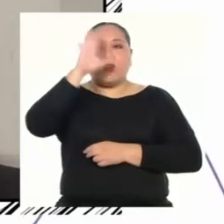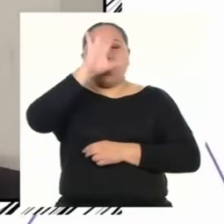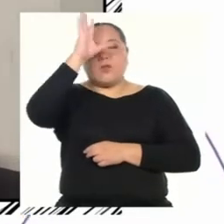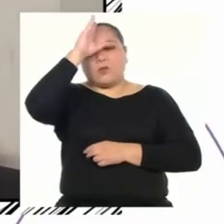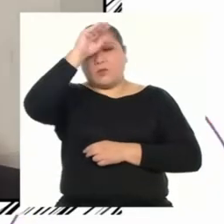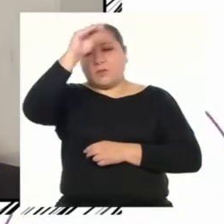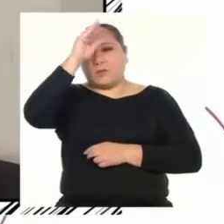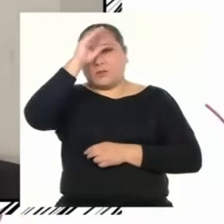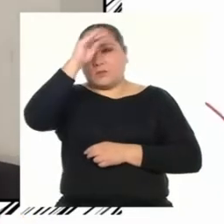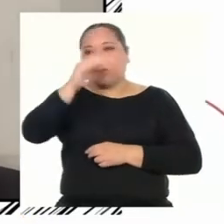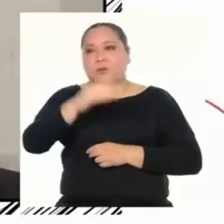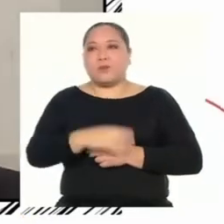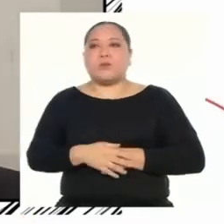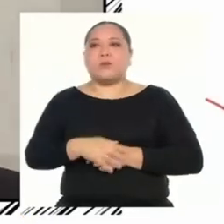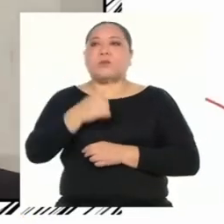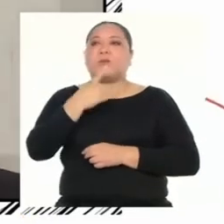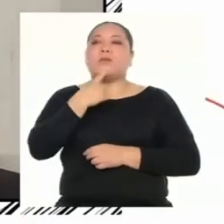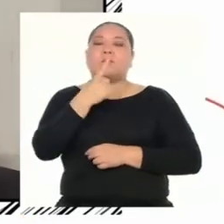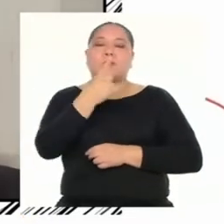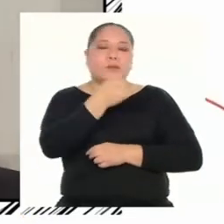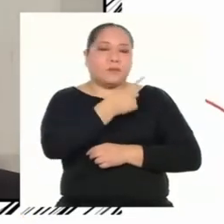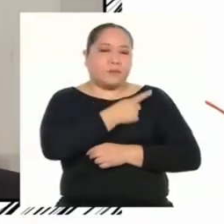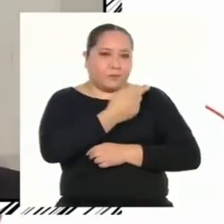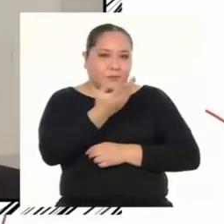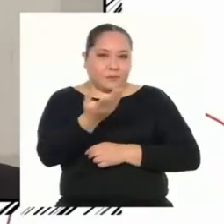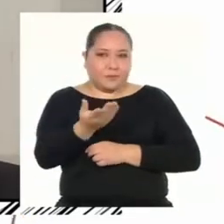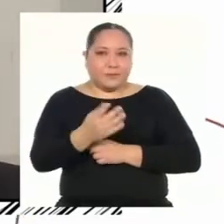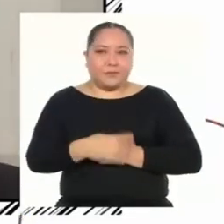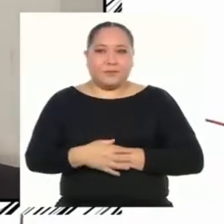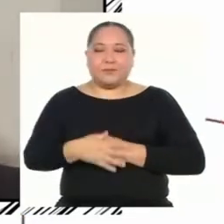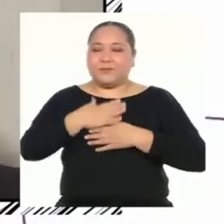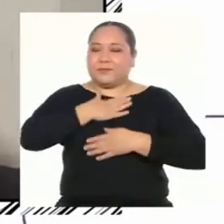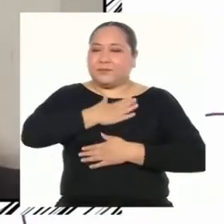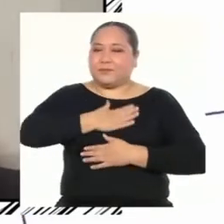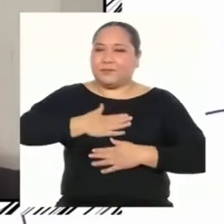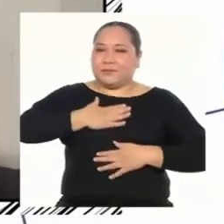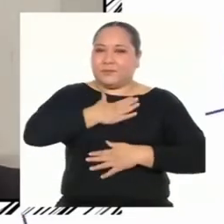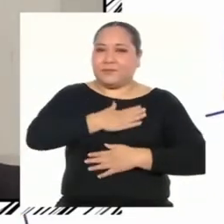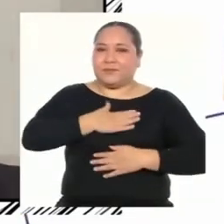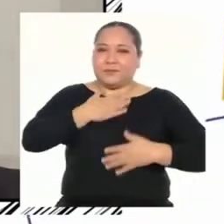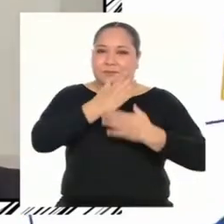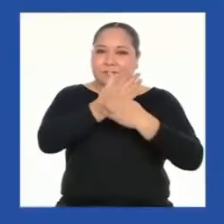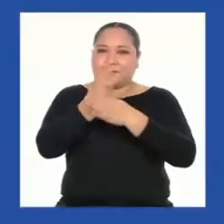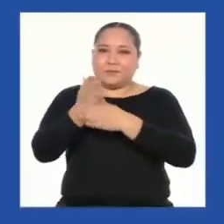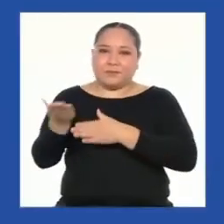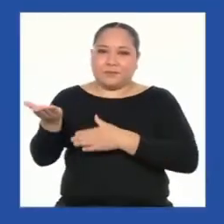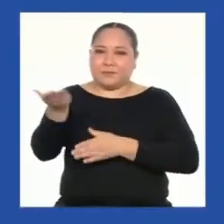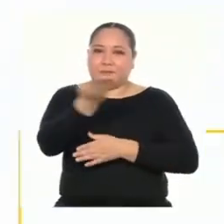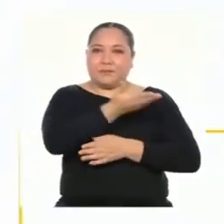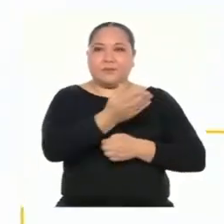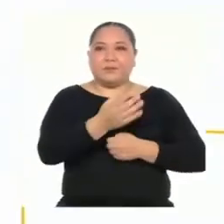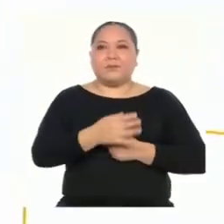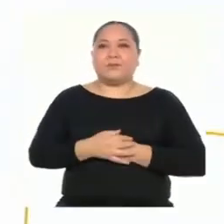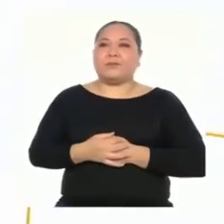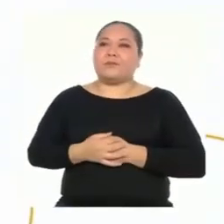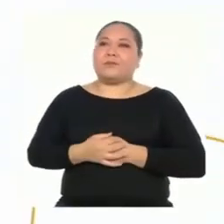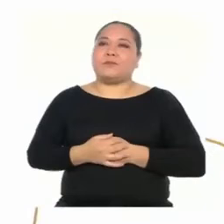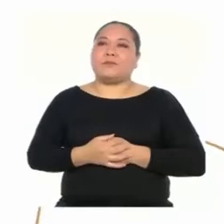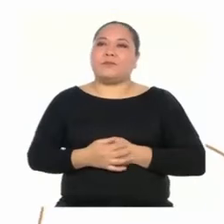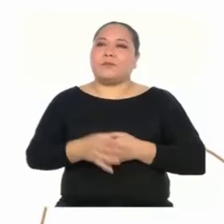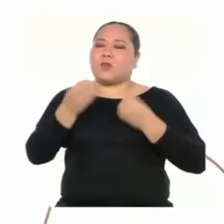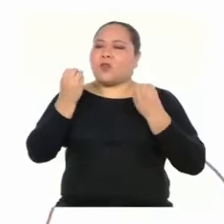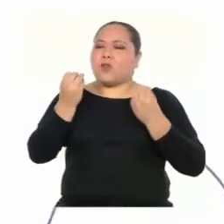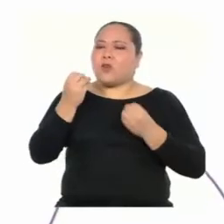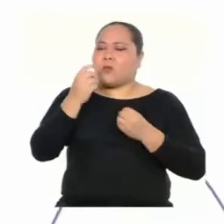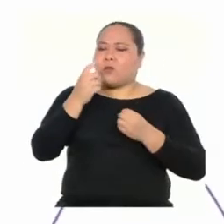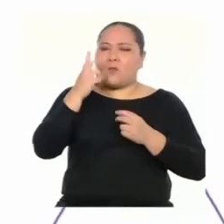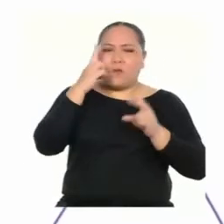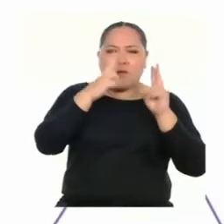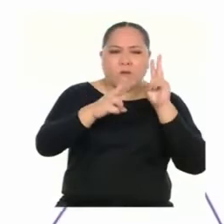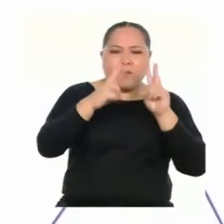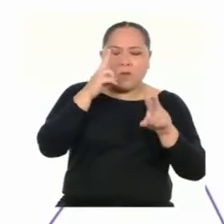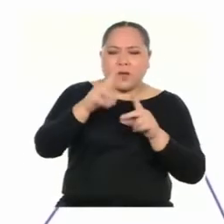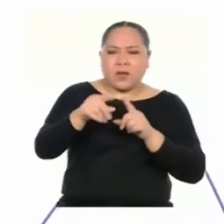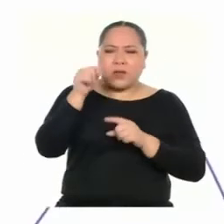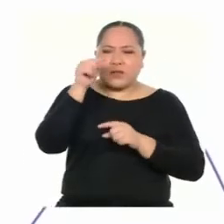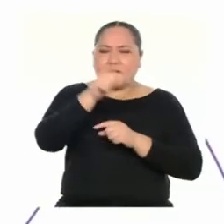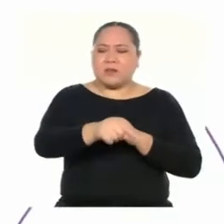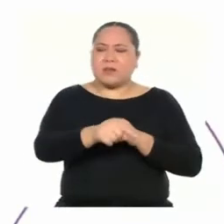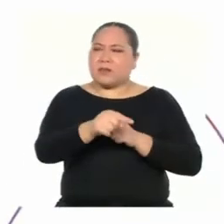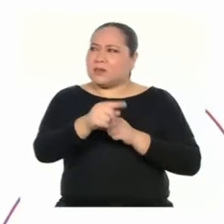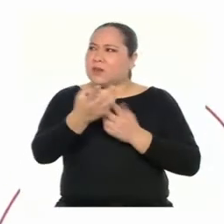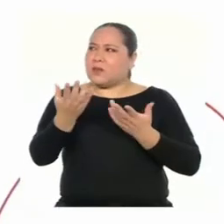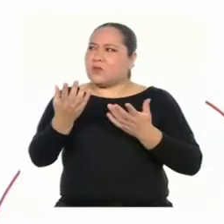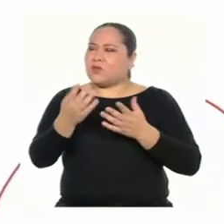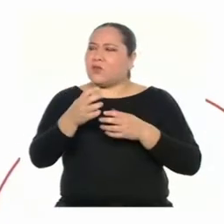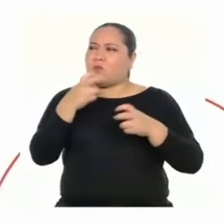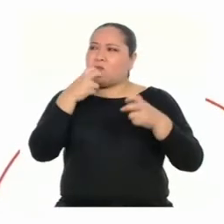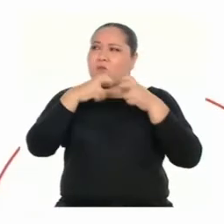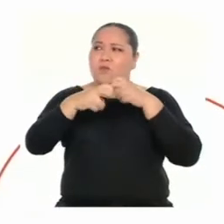hola chicas y chicos de primero de secundaria. Un gusto estar aquí con ustedes. ¿Cómo identificar una situación de